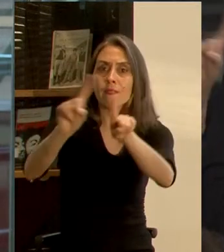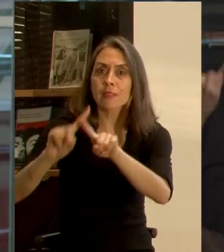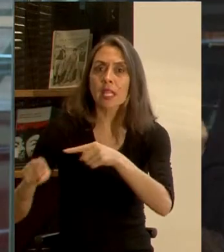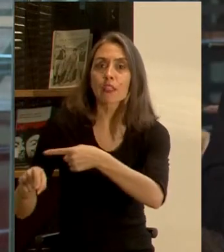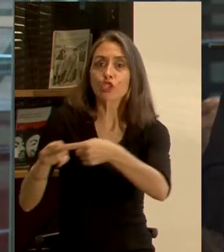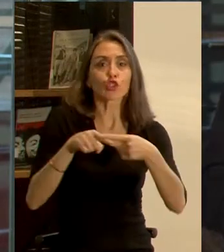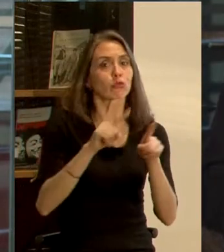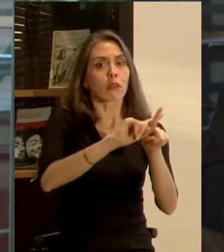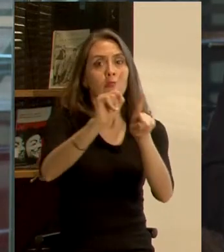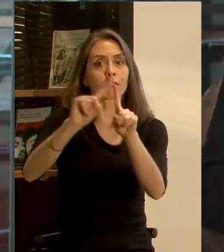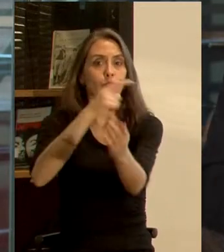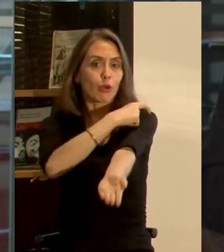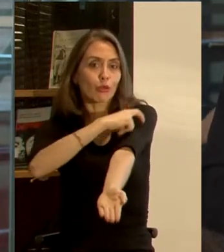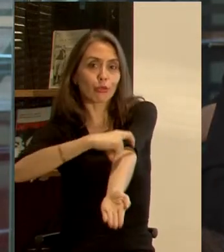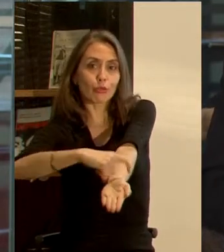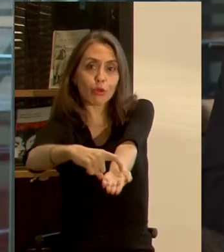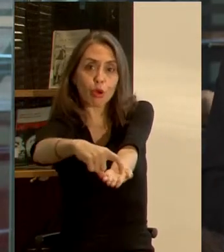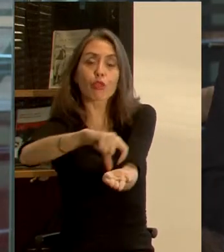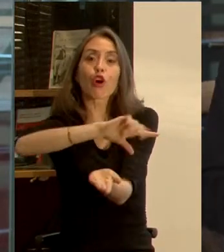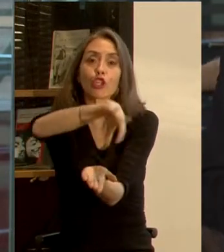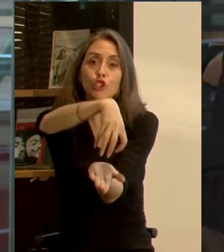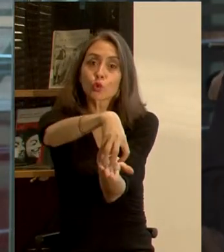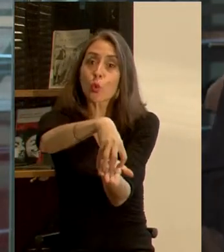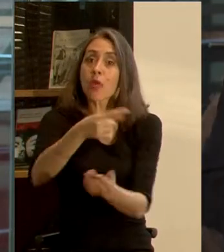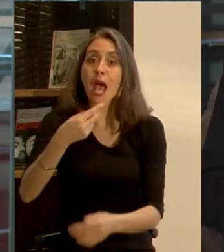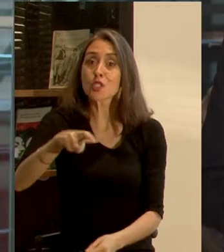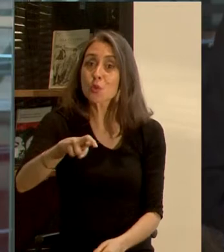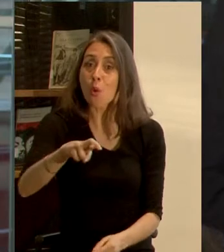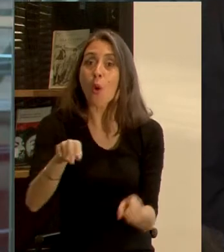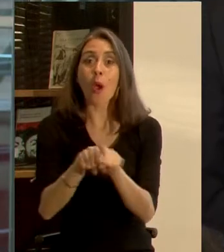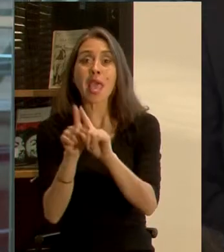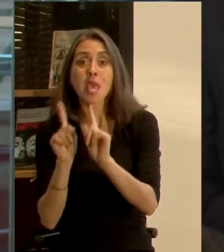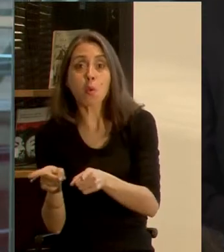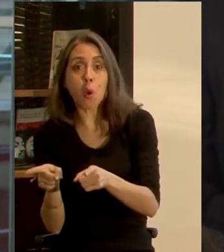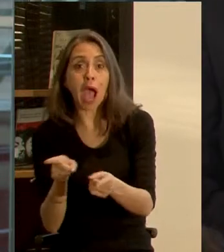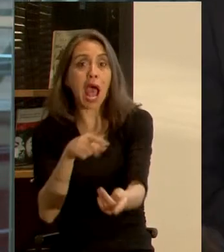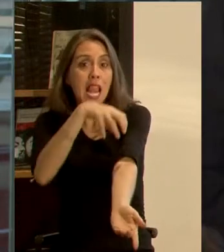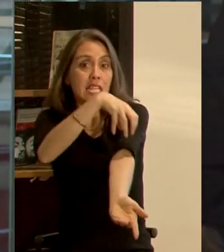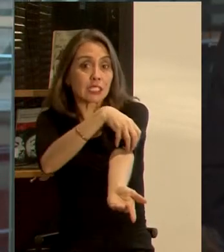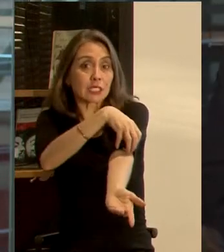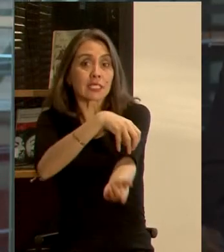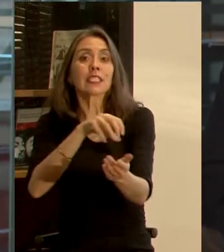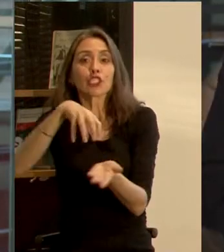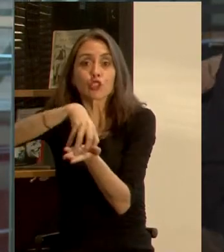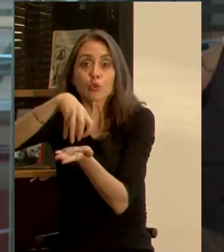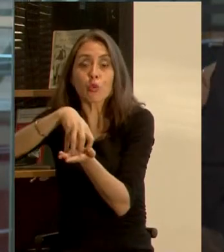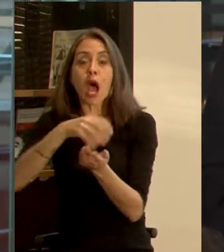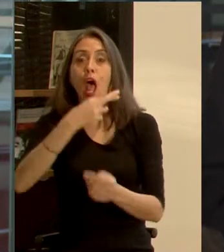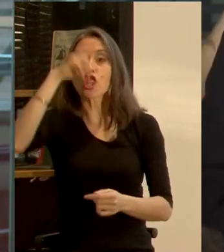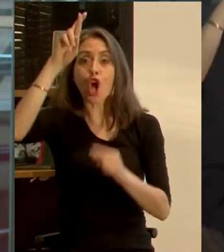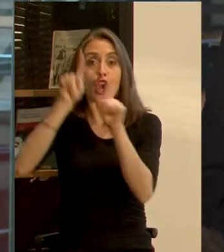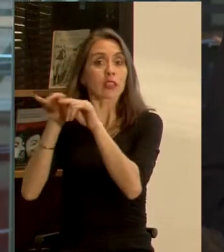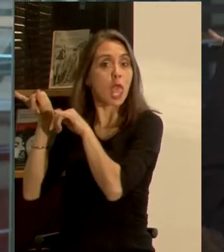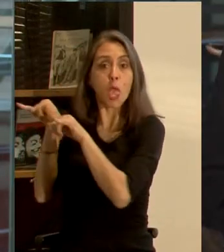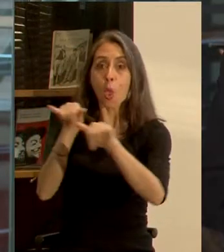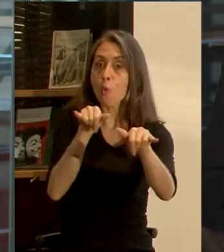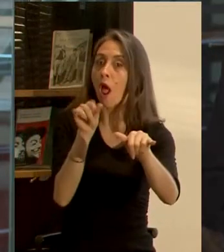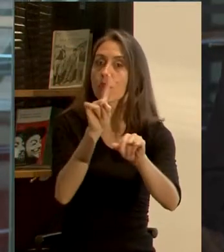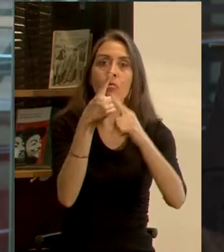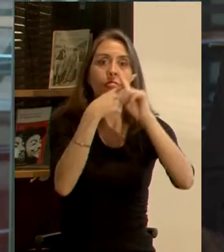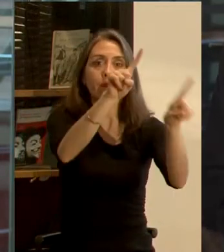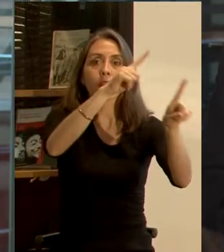país. Porque la ciudad del sur no es igual a la del centro o el norte, y menos aún a nuestra capital,